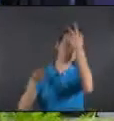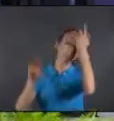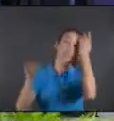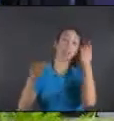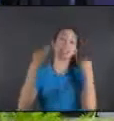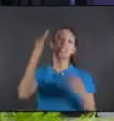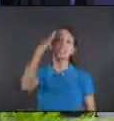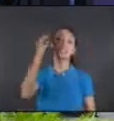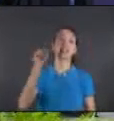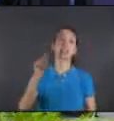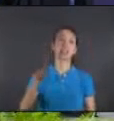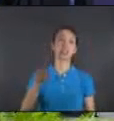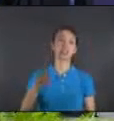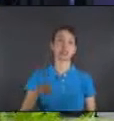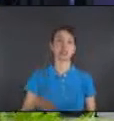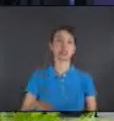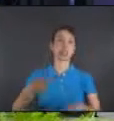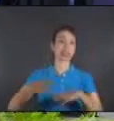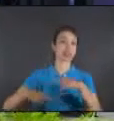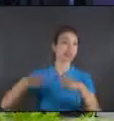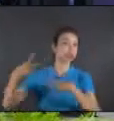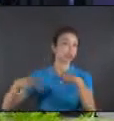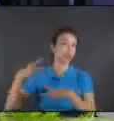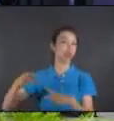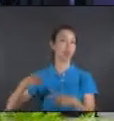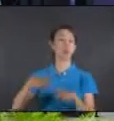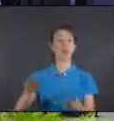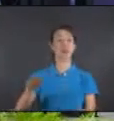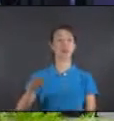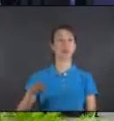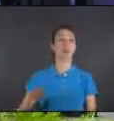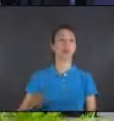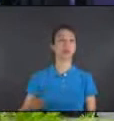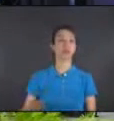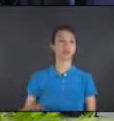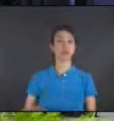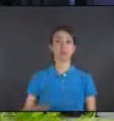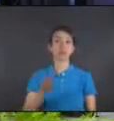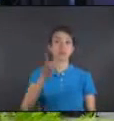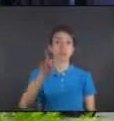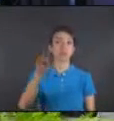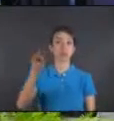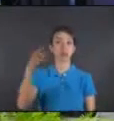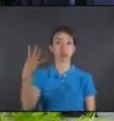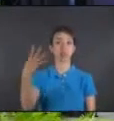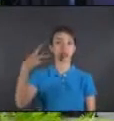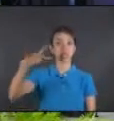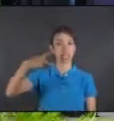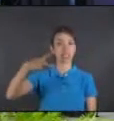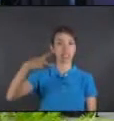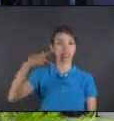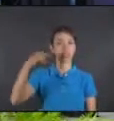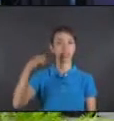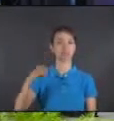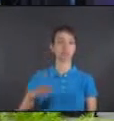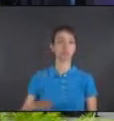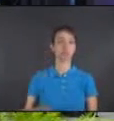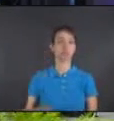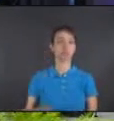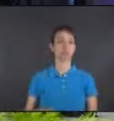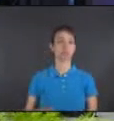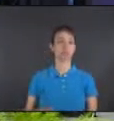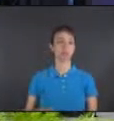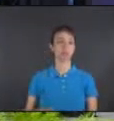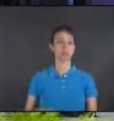Puede ser que esto sea mi fueguito. No que tenga fuego en el ojo, ¿ah? Sino que puede ser que sea mi fueguito en donde me